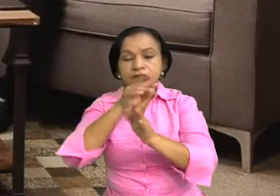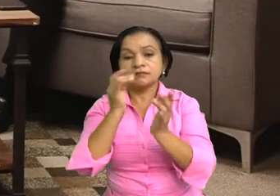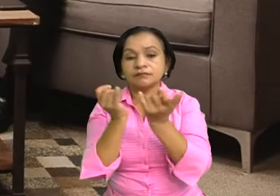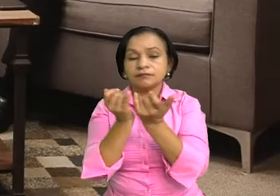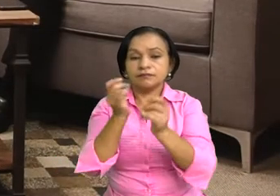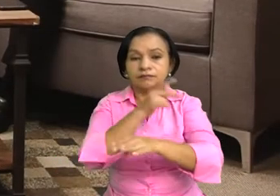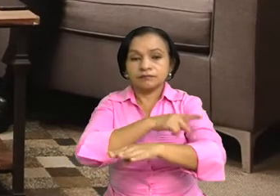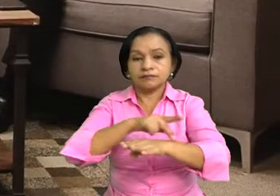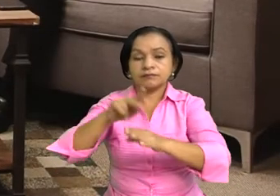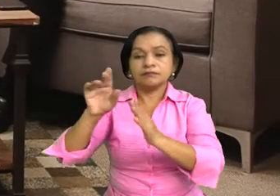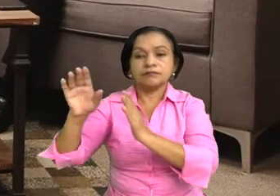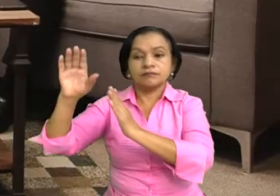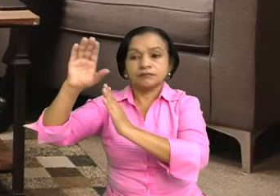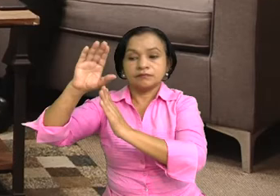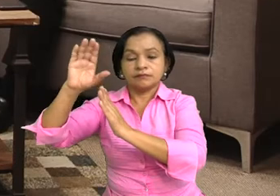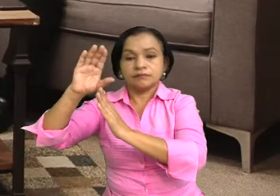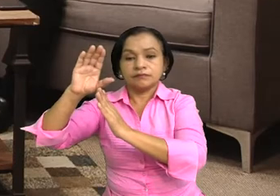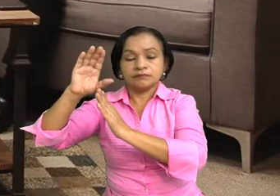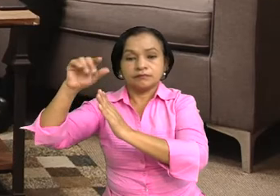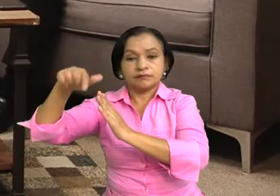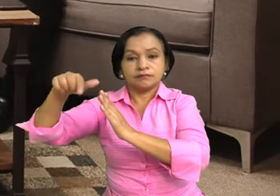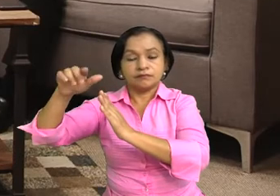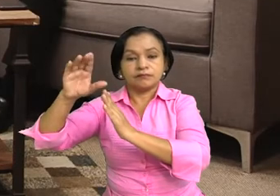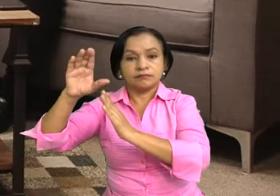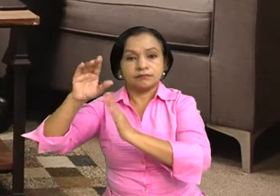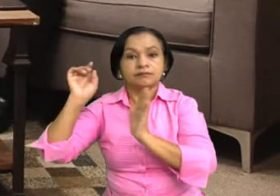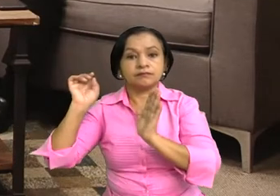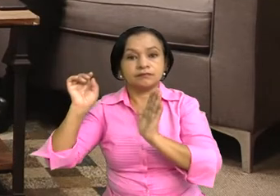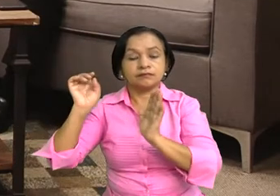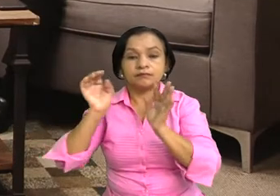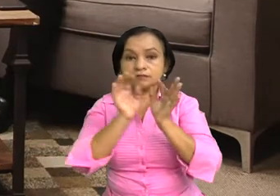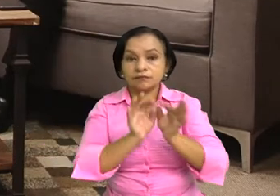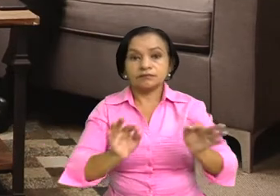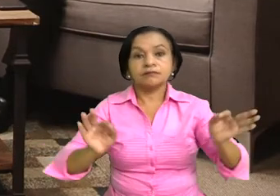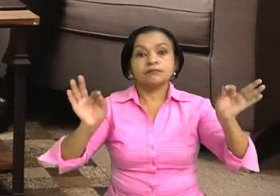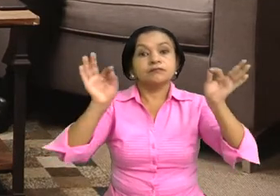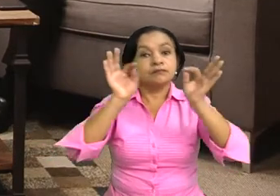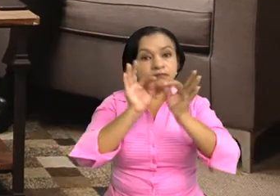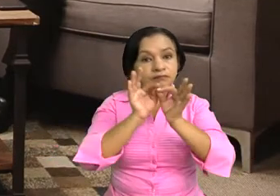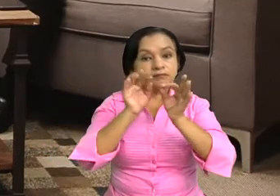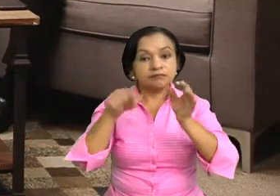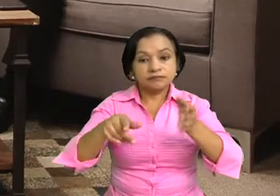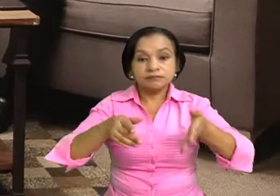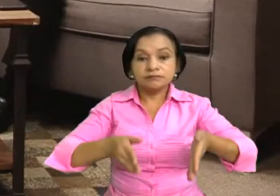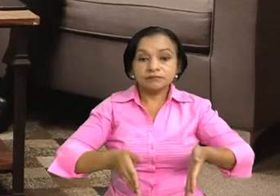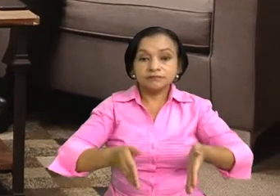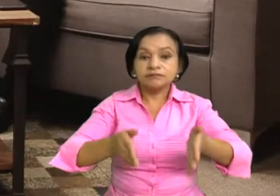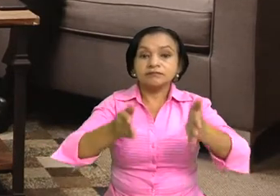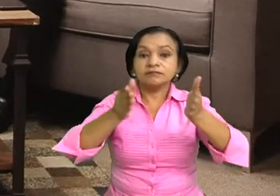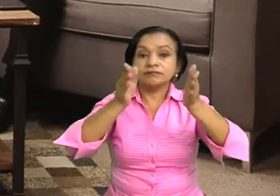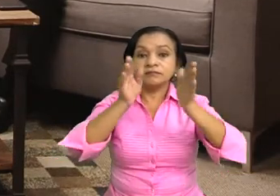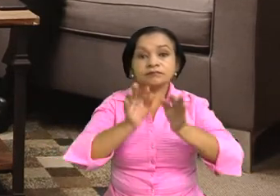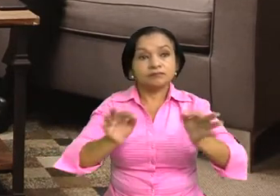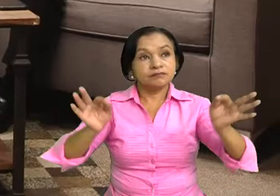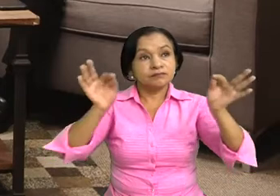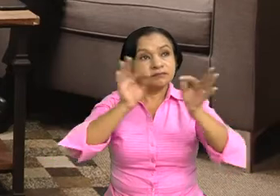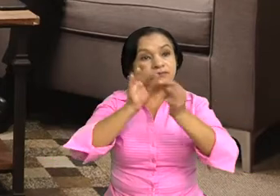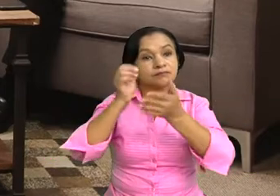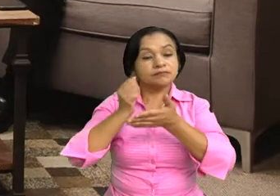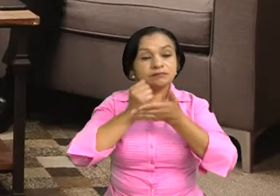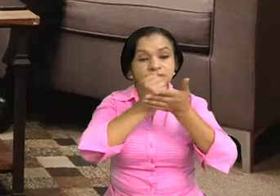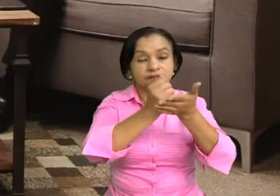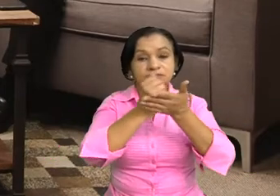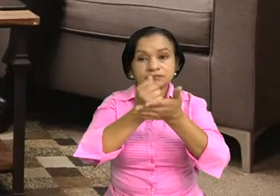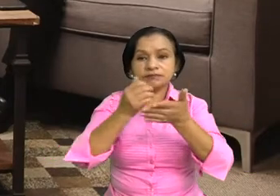corredor del Caribe Sur es importantísimo. Claro. ¿Verdad? Y va a permitir el